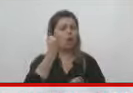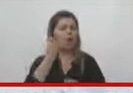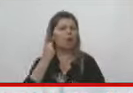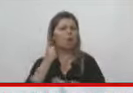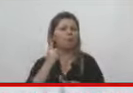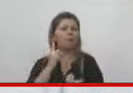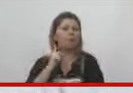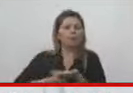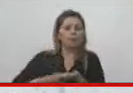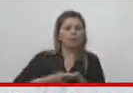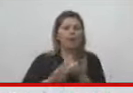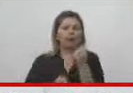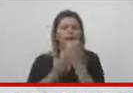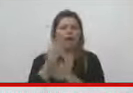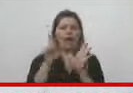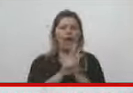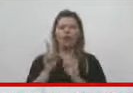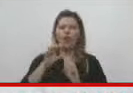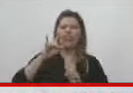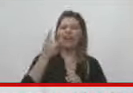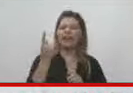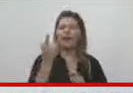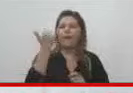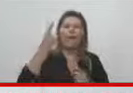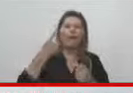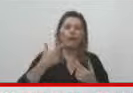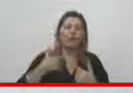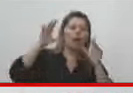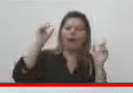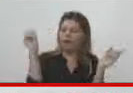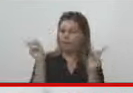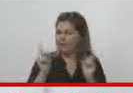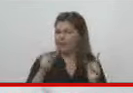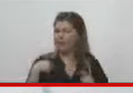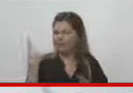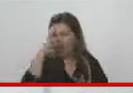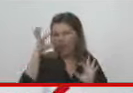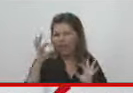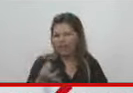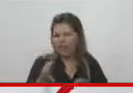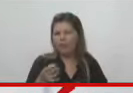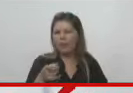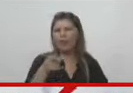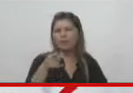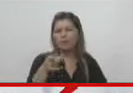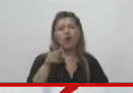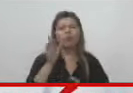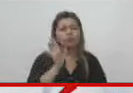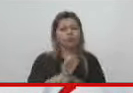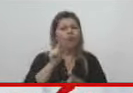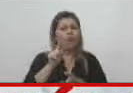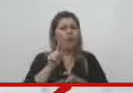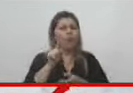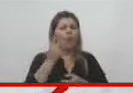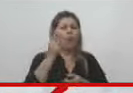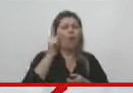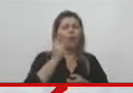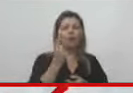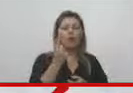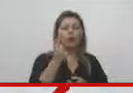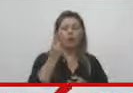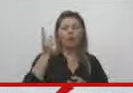estamos hablando de un DNU más, y todos lo sabemos, estamos hablando de un tercio de lo que quiere hacer el señor Presidente por DNU y que